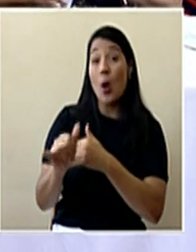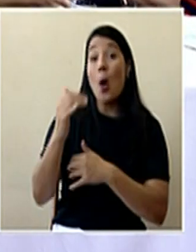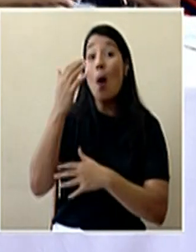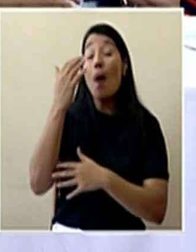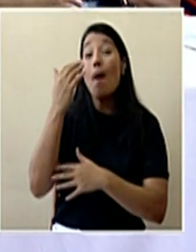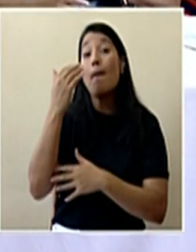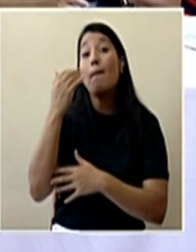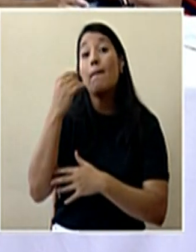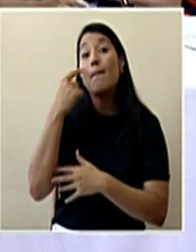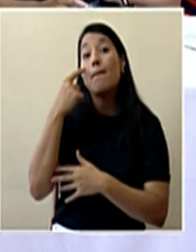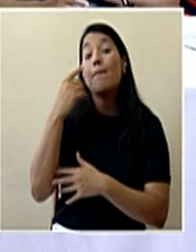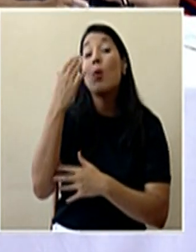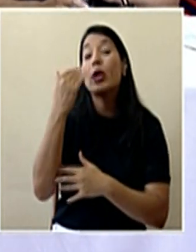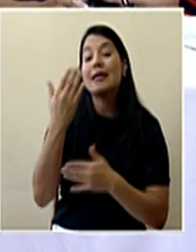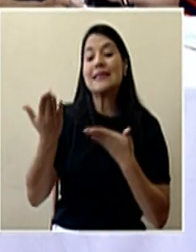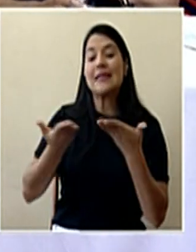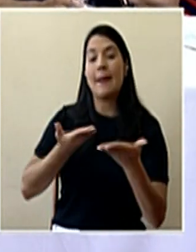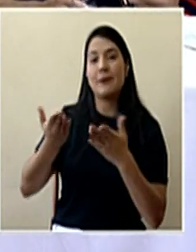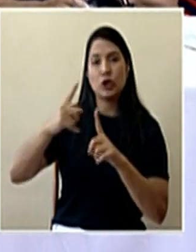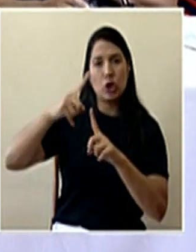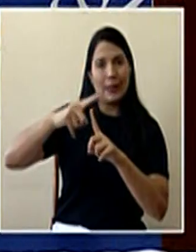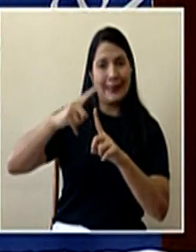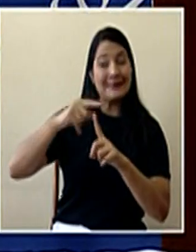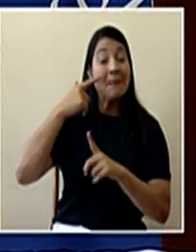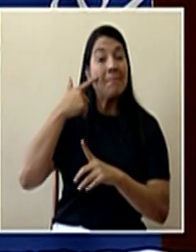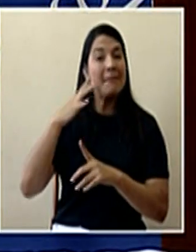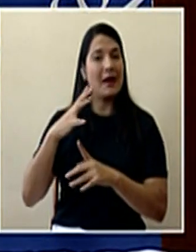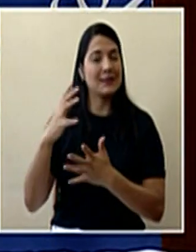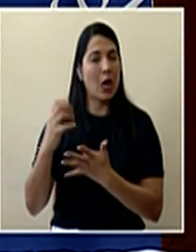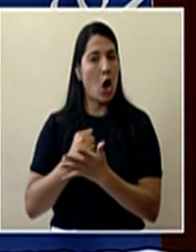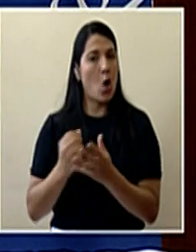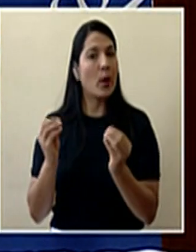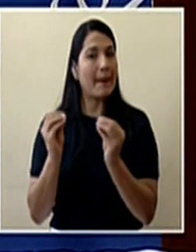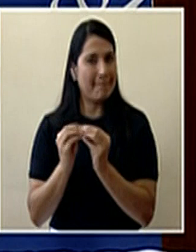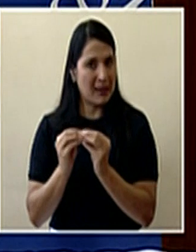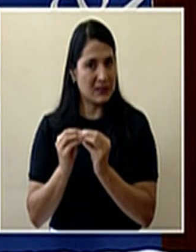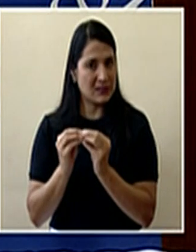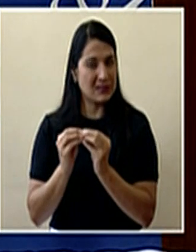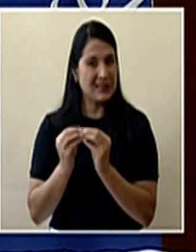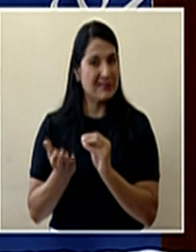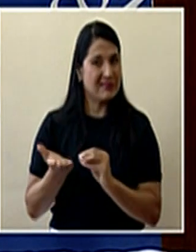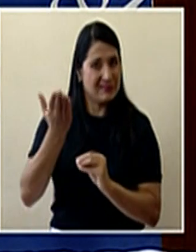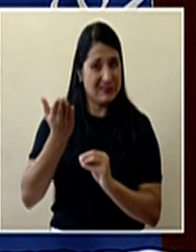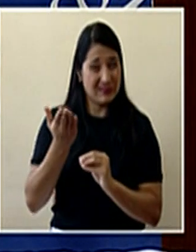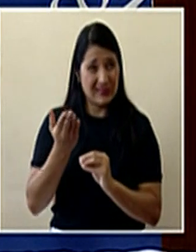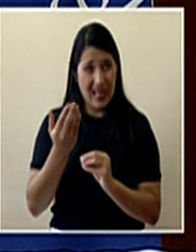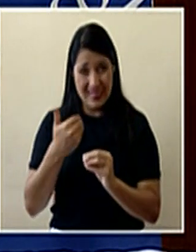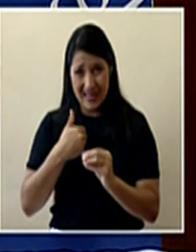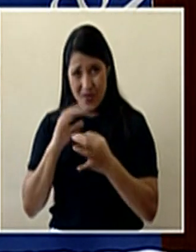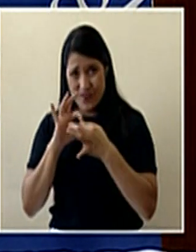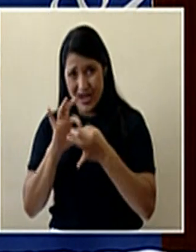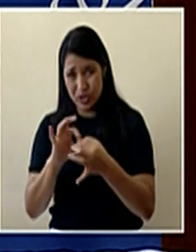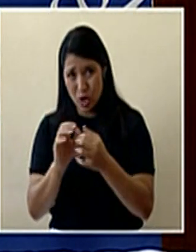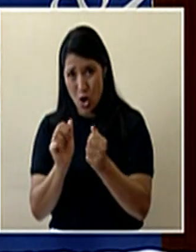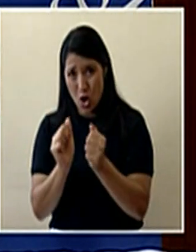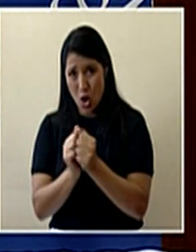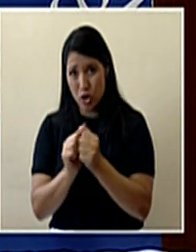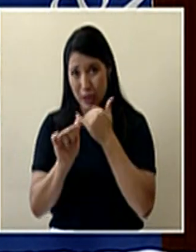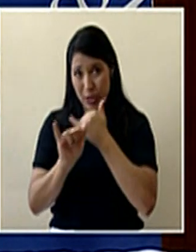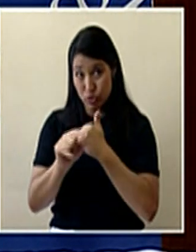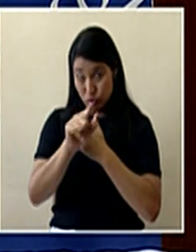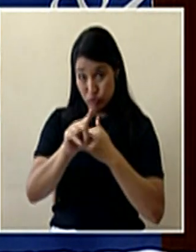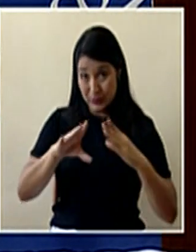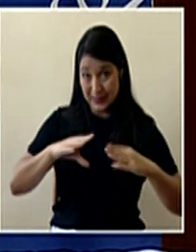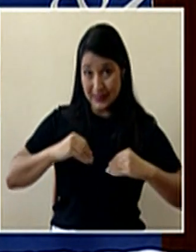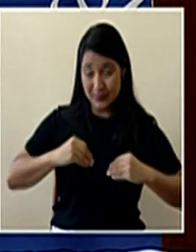de cobro en el servicio de taxi. ¿Tiene conocimiento si están vinculadas con las mismas que recibió usted? Además, ¿qué le dice a los taxistas,